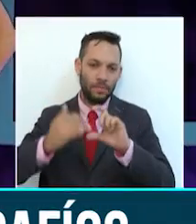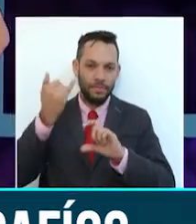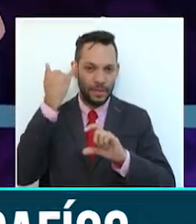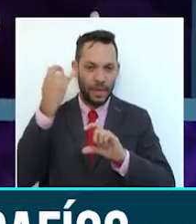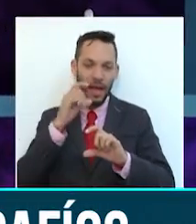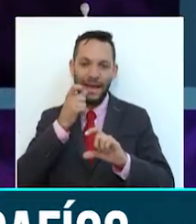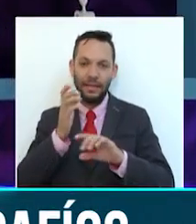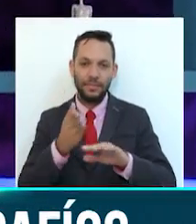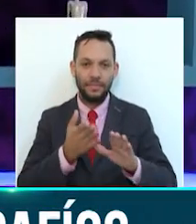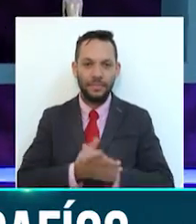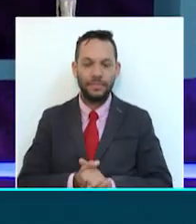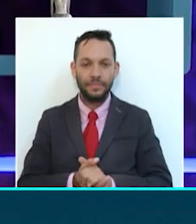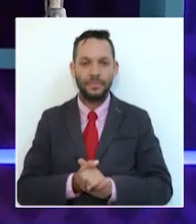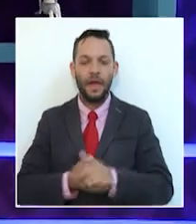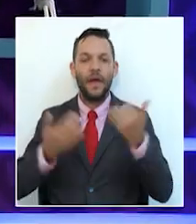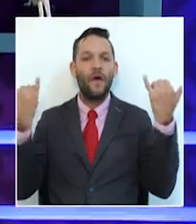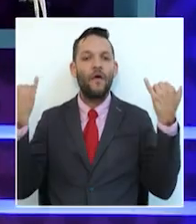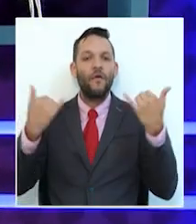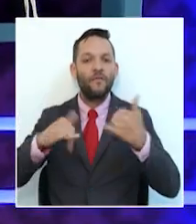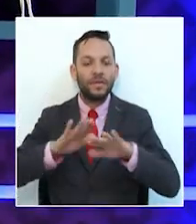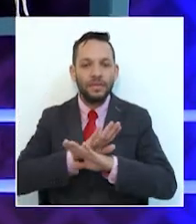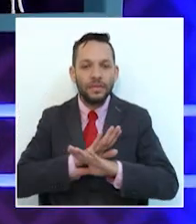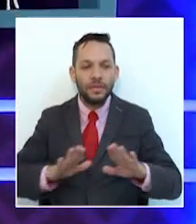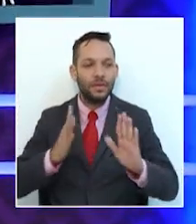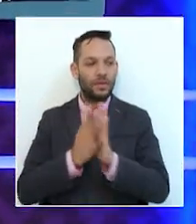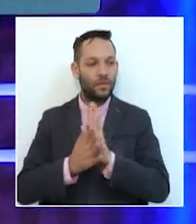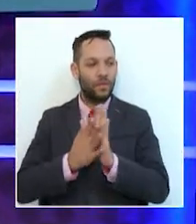Caldas. Muy bien, y de esta manera llegamos al